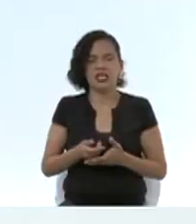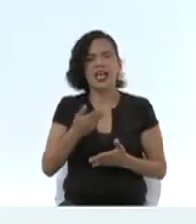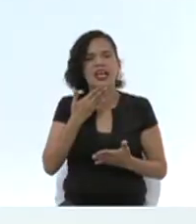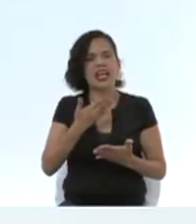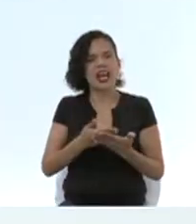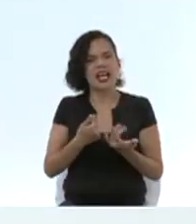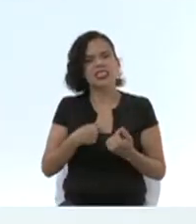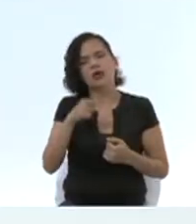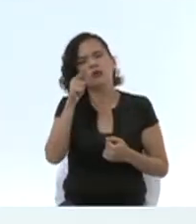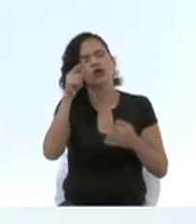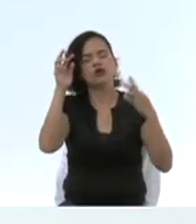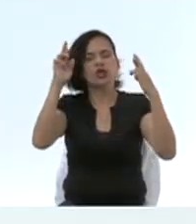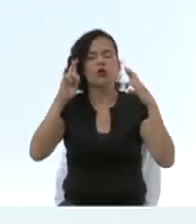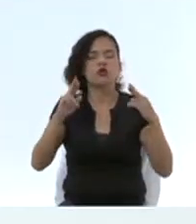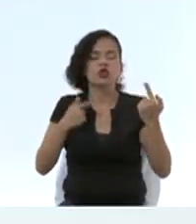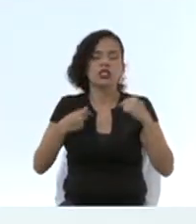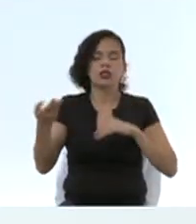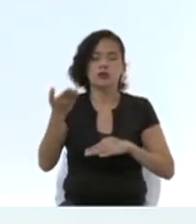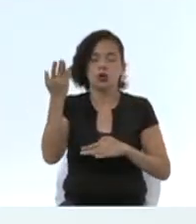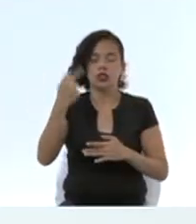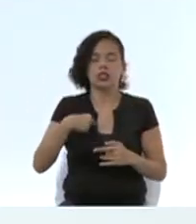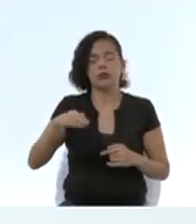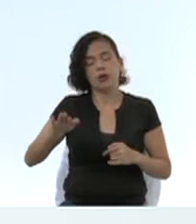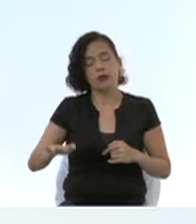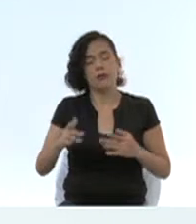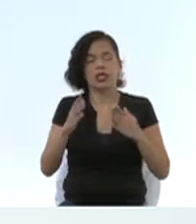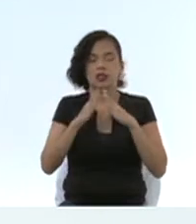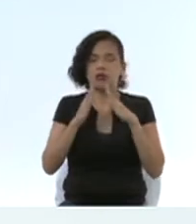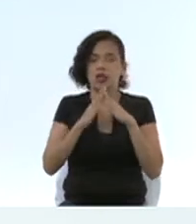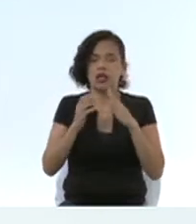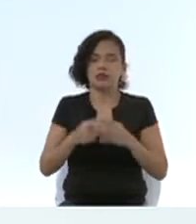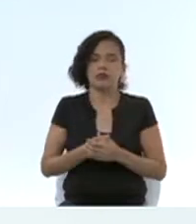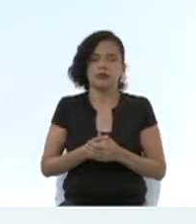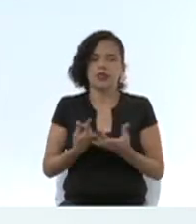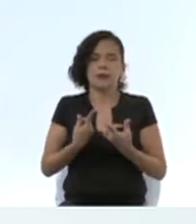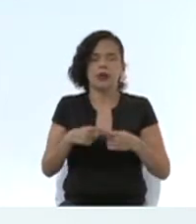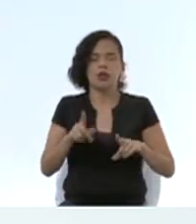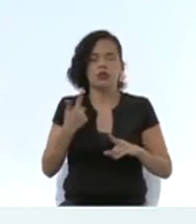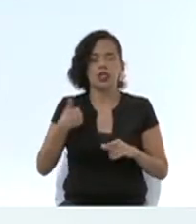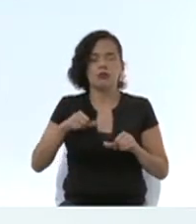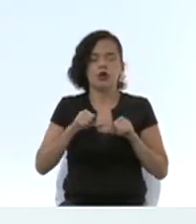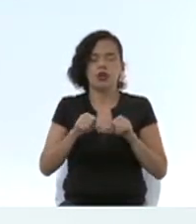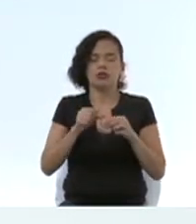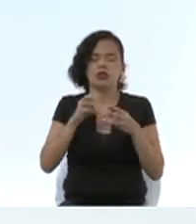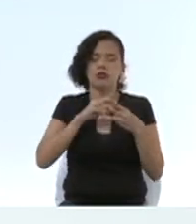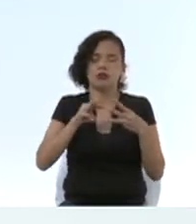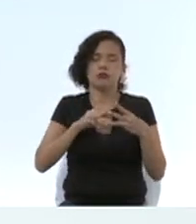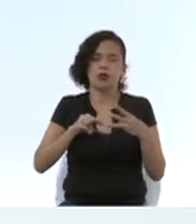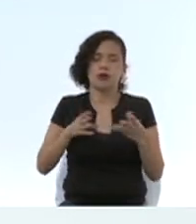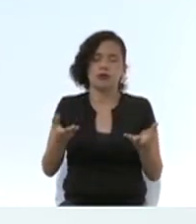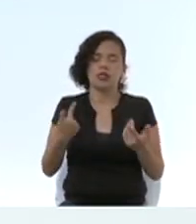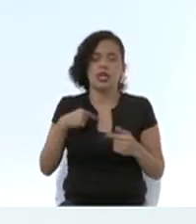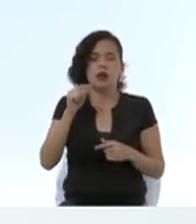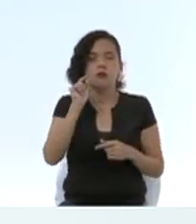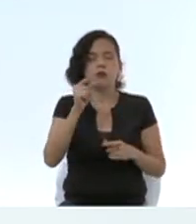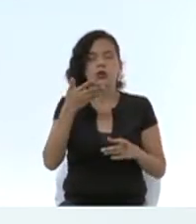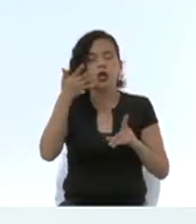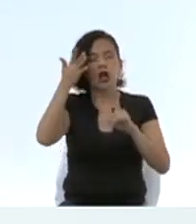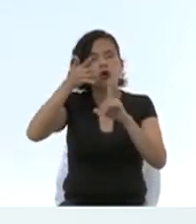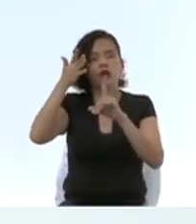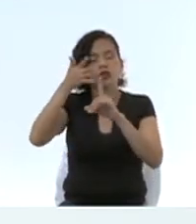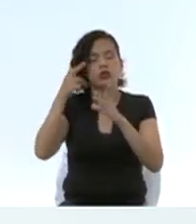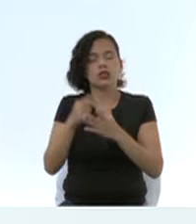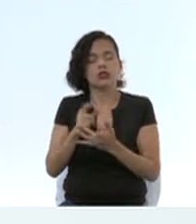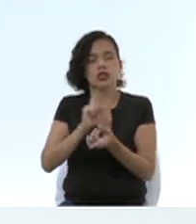Muchas gracias por esos recursos tan importantes para los más pequeñitos de la casa. Pero debemos continuar con nuestro programa. Y ahora es el turno de las orientaciones